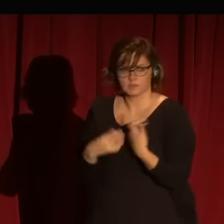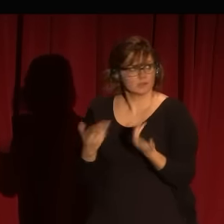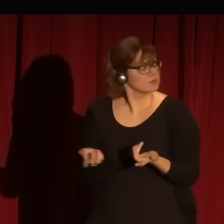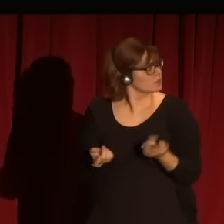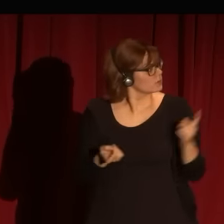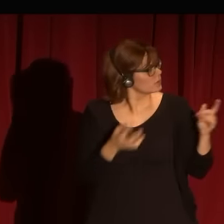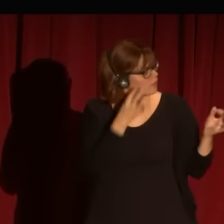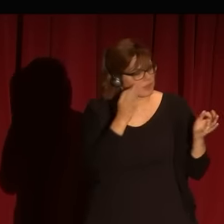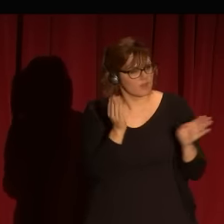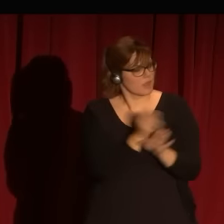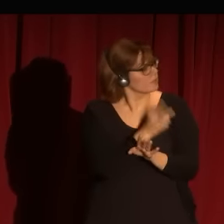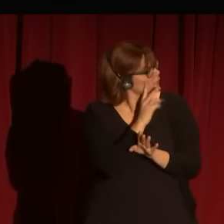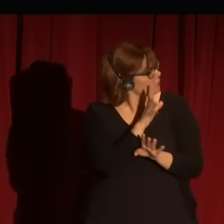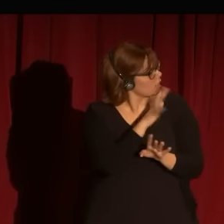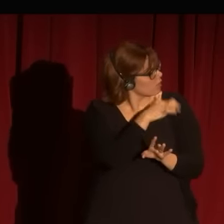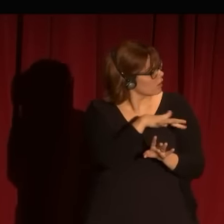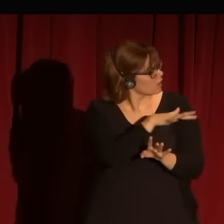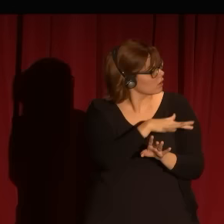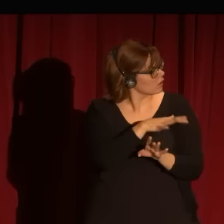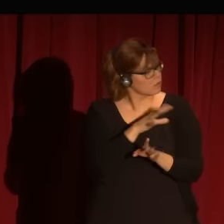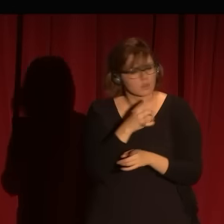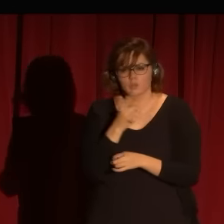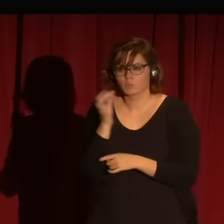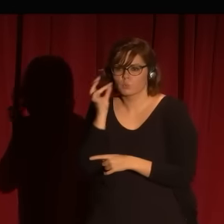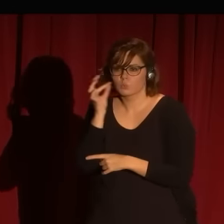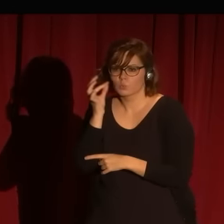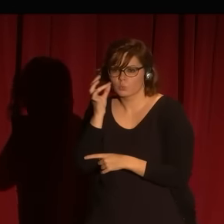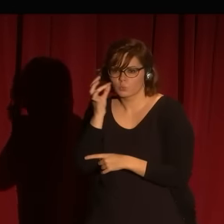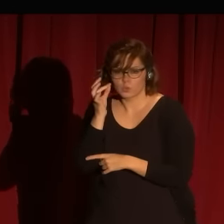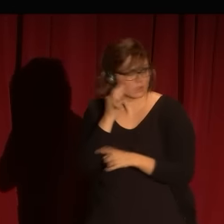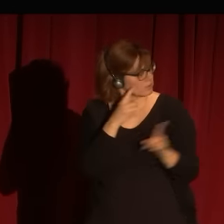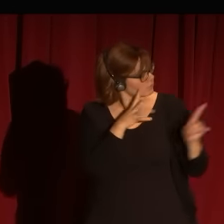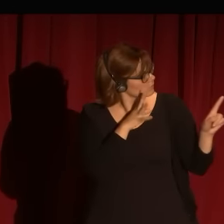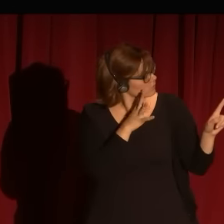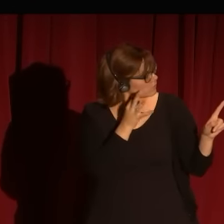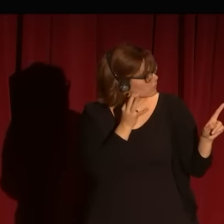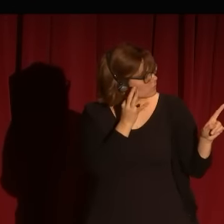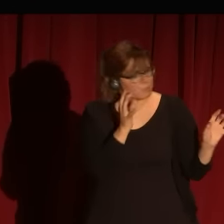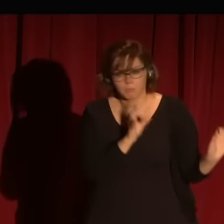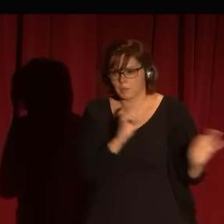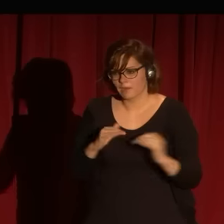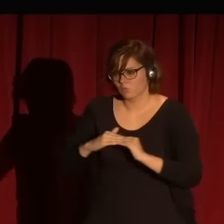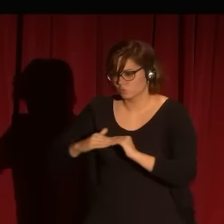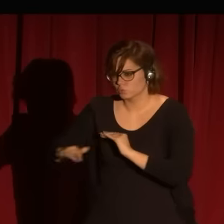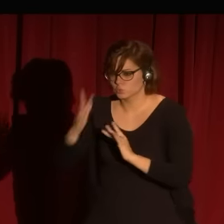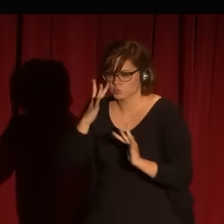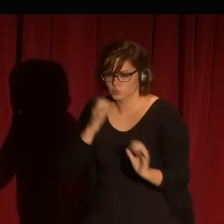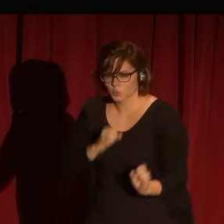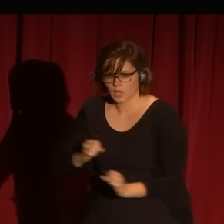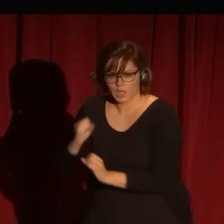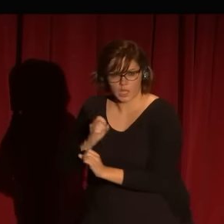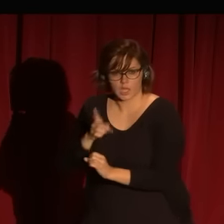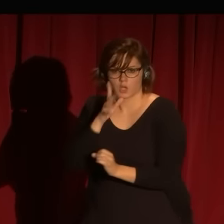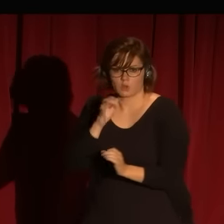el que veis yo creo que se ve por aquí en algún lugar pues una mujer que está esta mujer aquí está preparando el suelo reponiendo las ramas que el